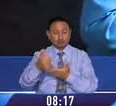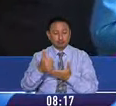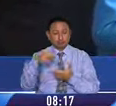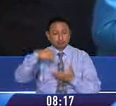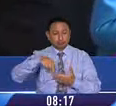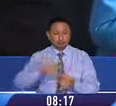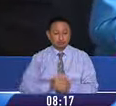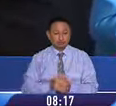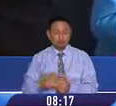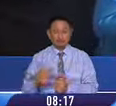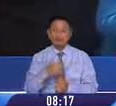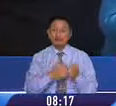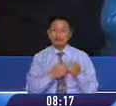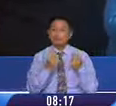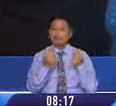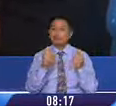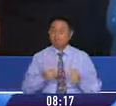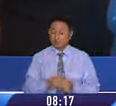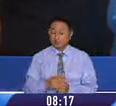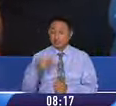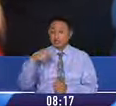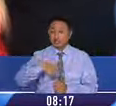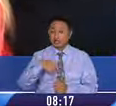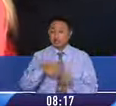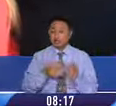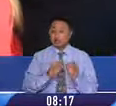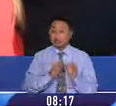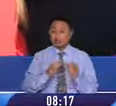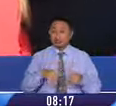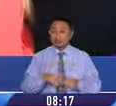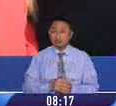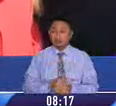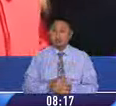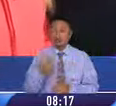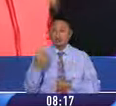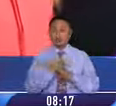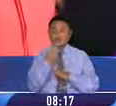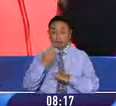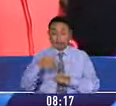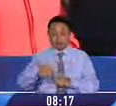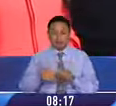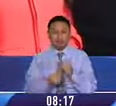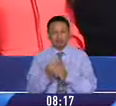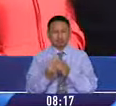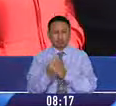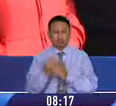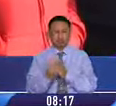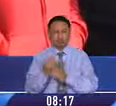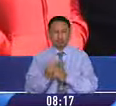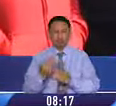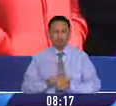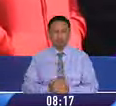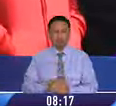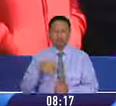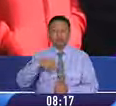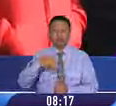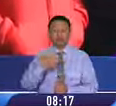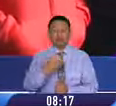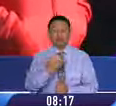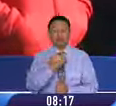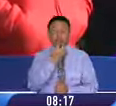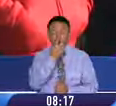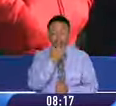porque generalmente esto lo hacen enseguida. Ya es la segunda vez que tenemos y realmente estamos bien molestos